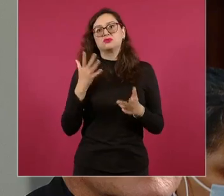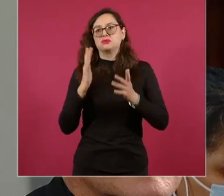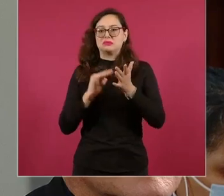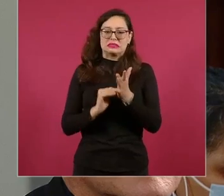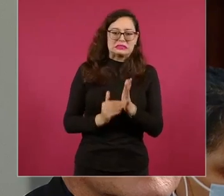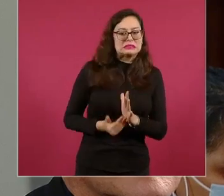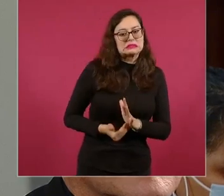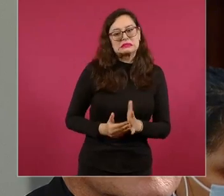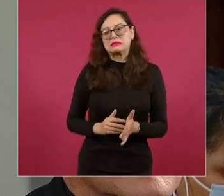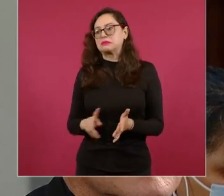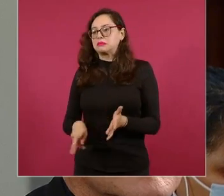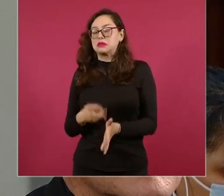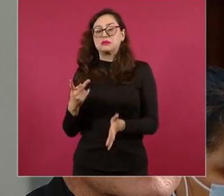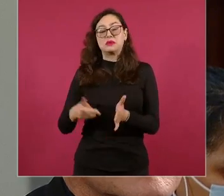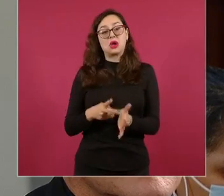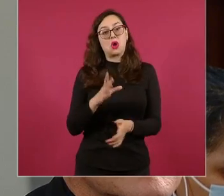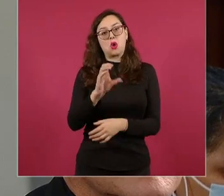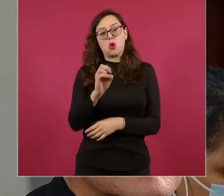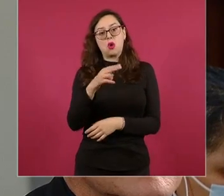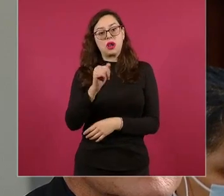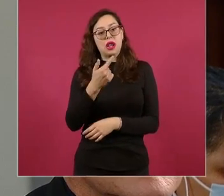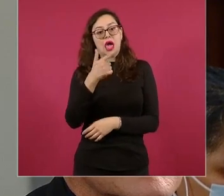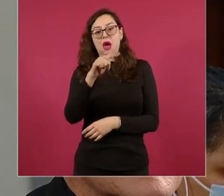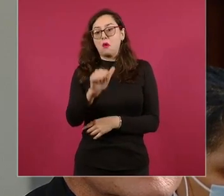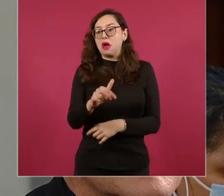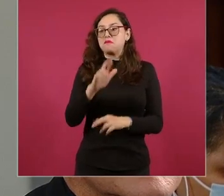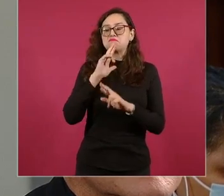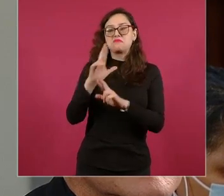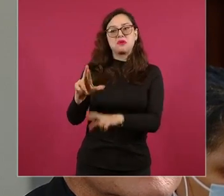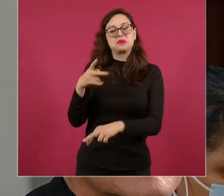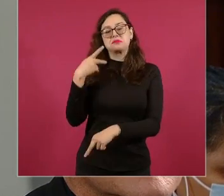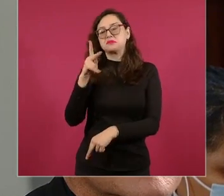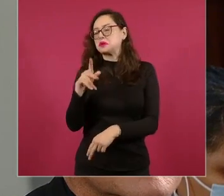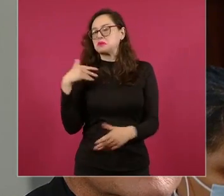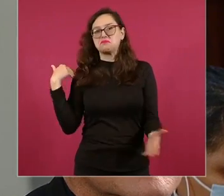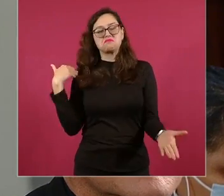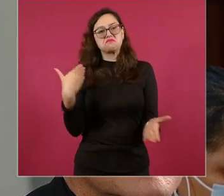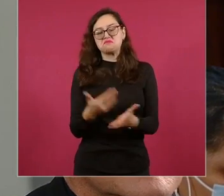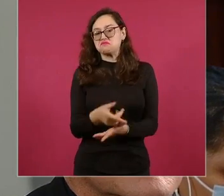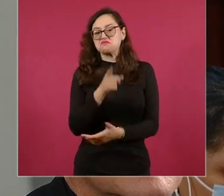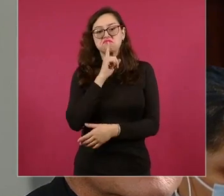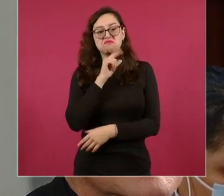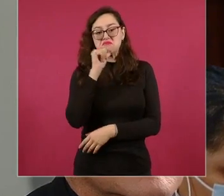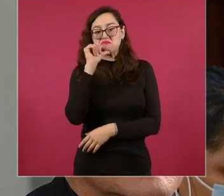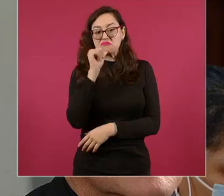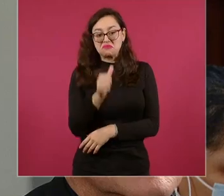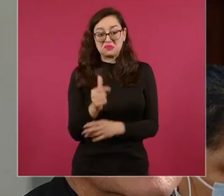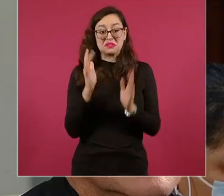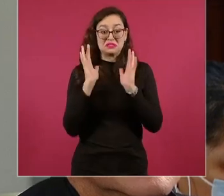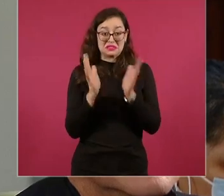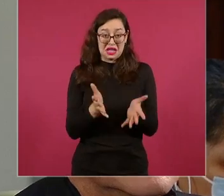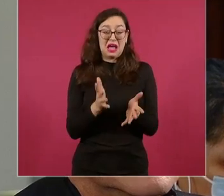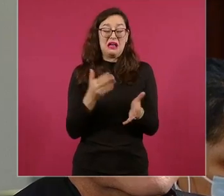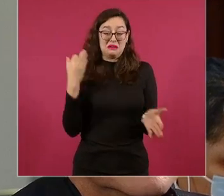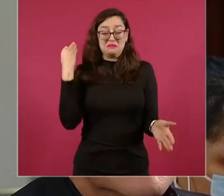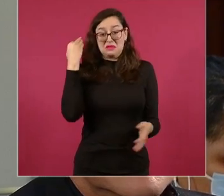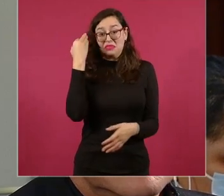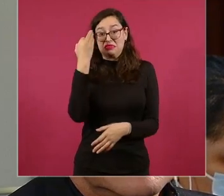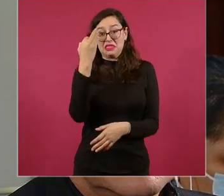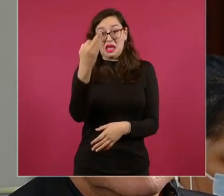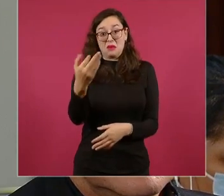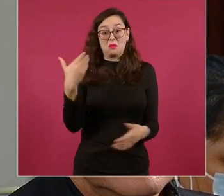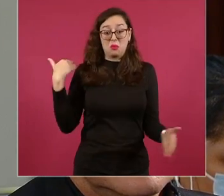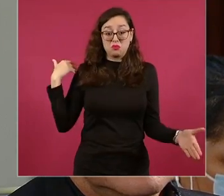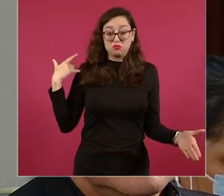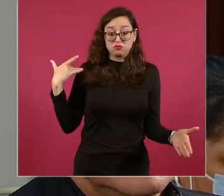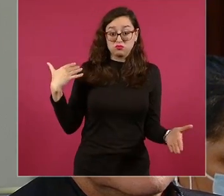maneras que la Conagua resuelva pero su esfuerzo ha sido en vano presidente ya han transcurrido varios días